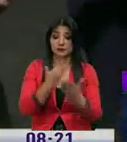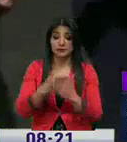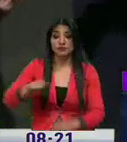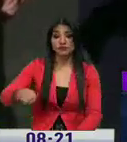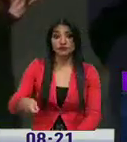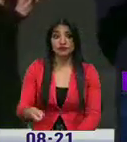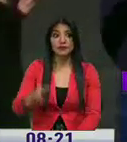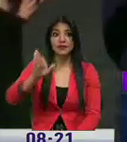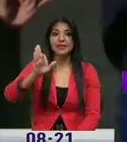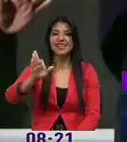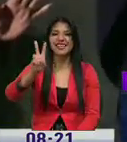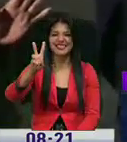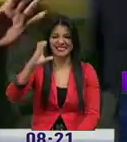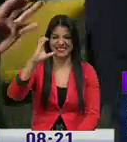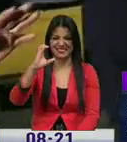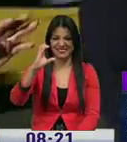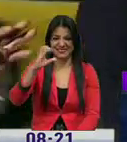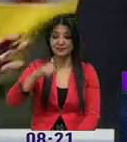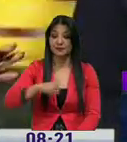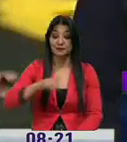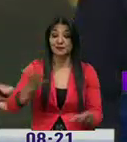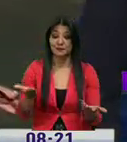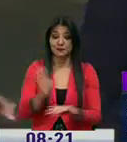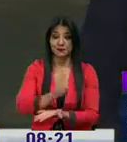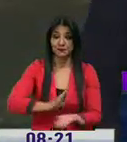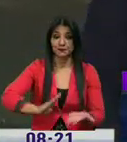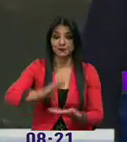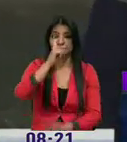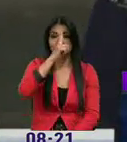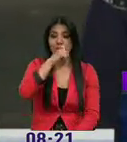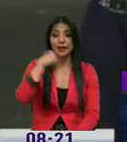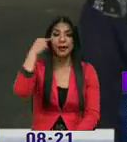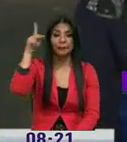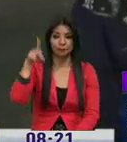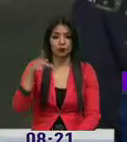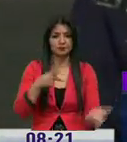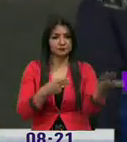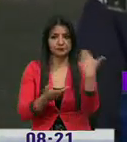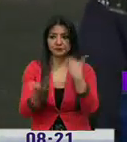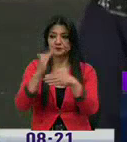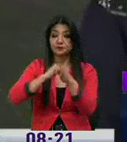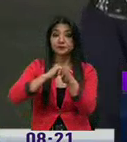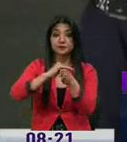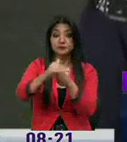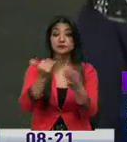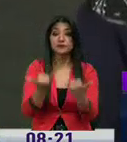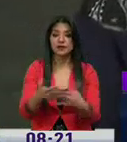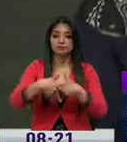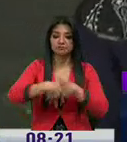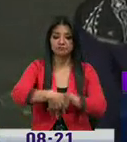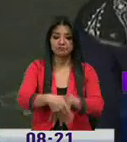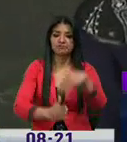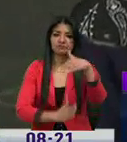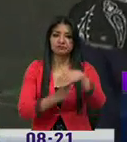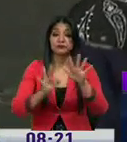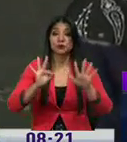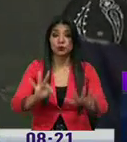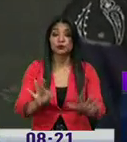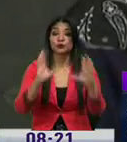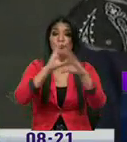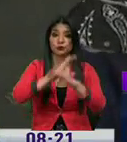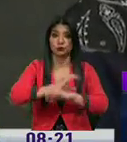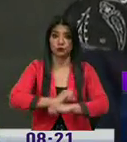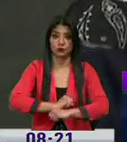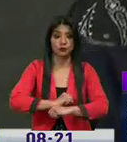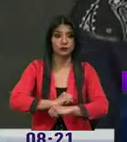TV Centro. Somos moradores de Carapungo y queremos invitar a una marcha pacífica que será el día de hoy a partir de las 8 de la noche